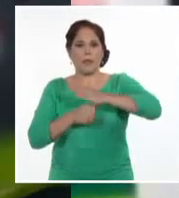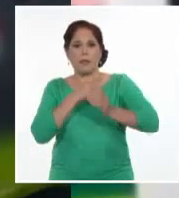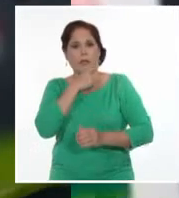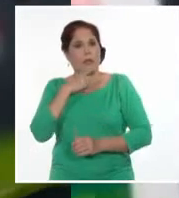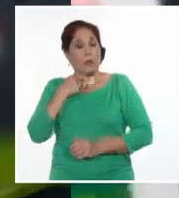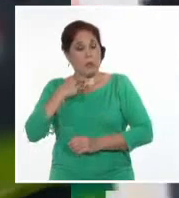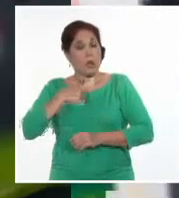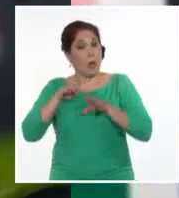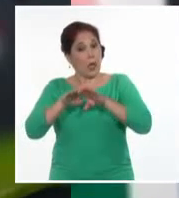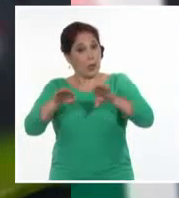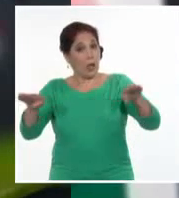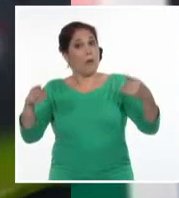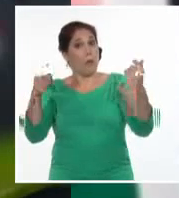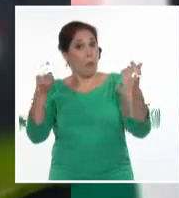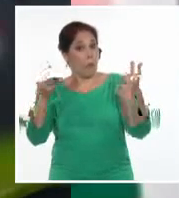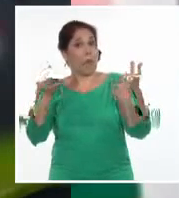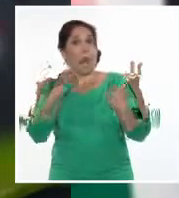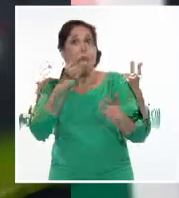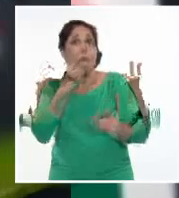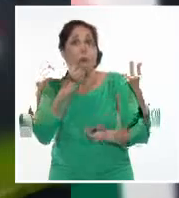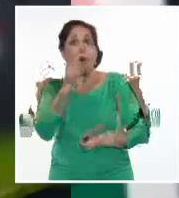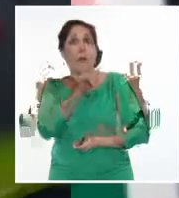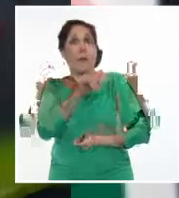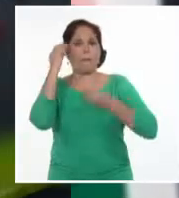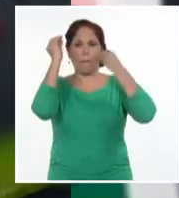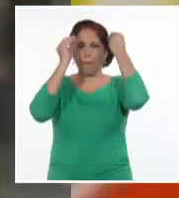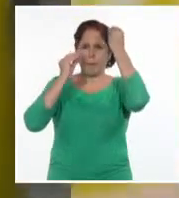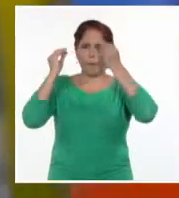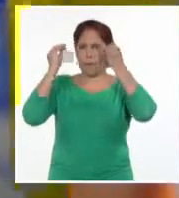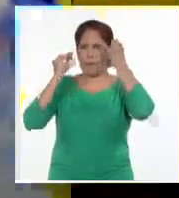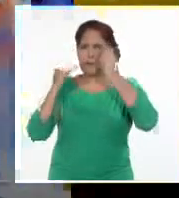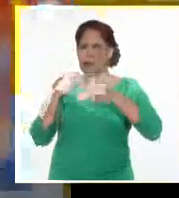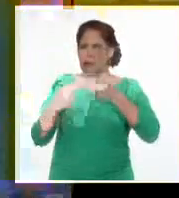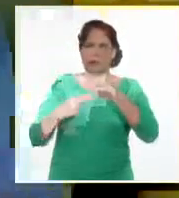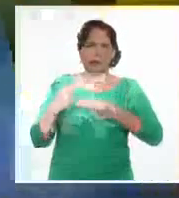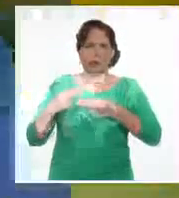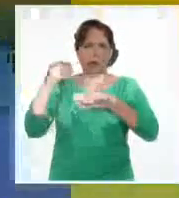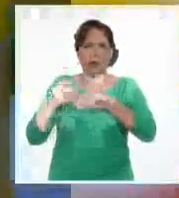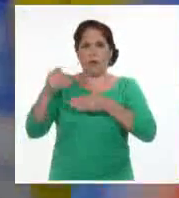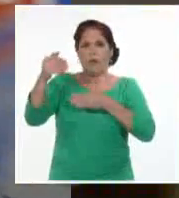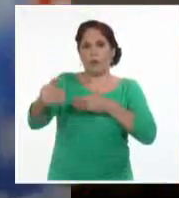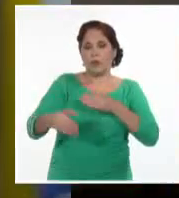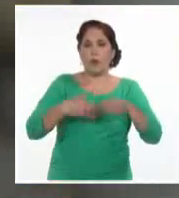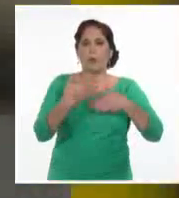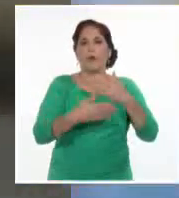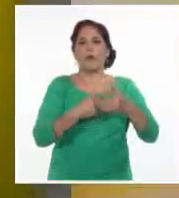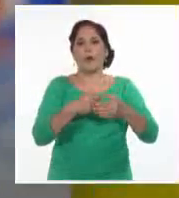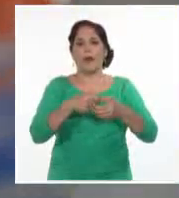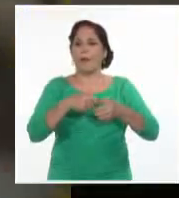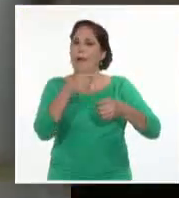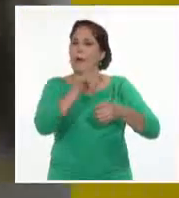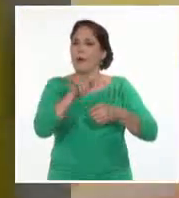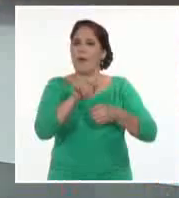de la economía rusa permitió a Moscú pensar a largo plazo sus estrategias en el conflicto militar con Kiev.